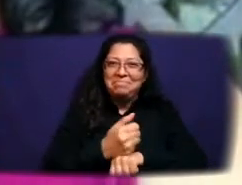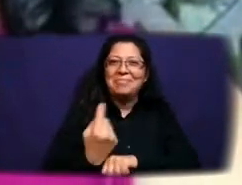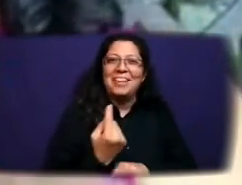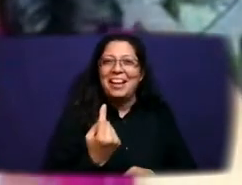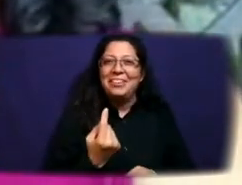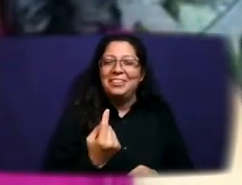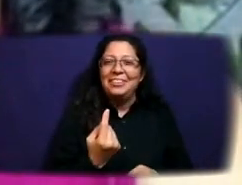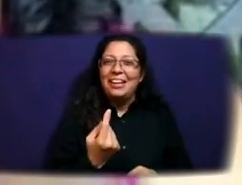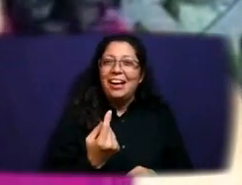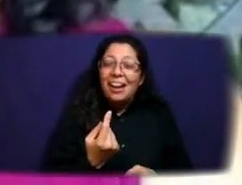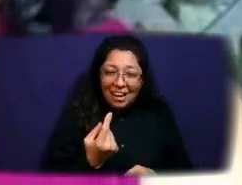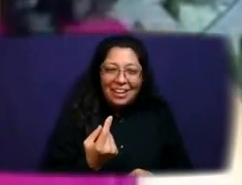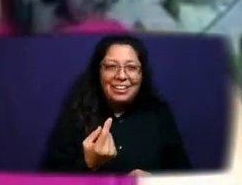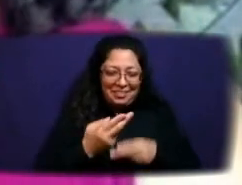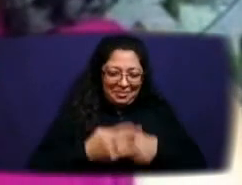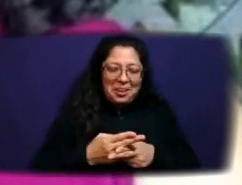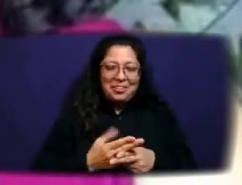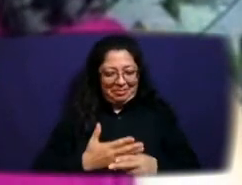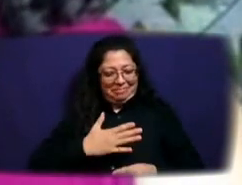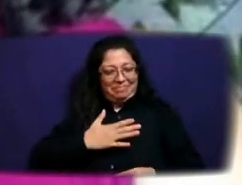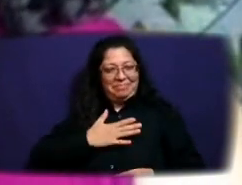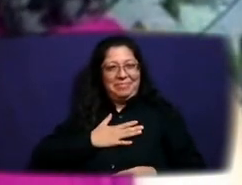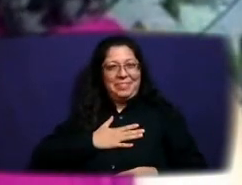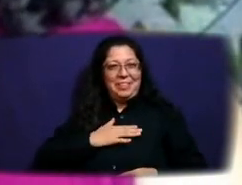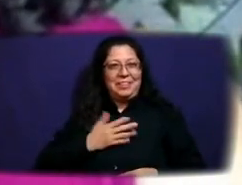que podíamos llamar nuestro.